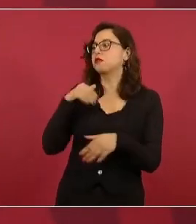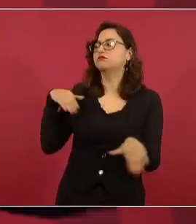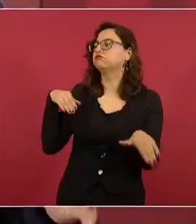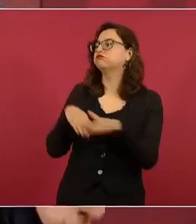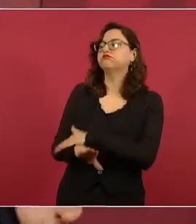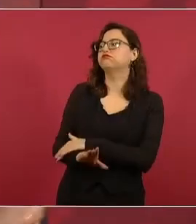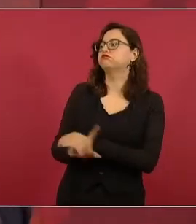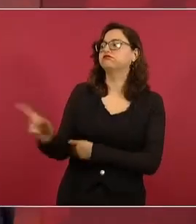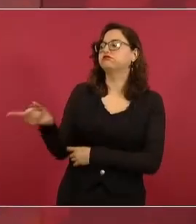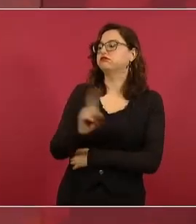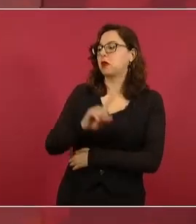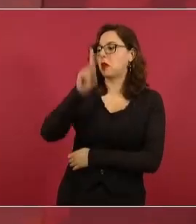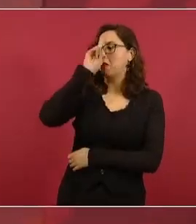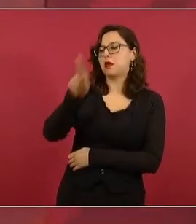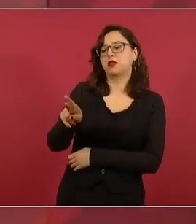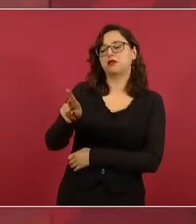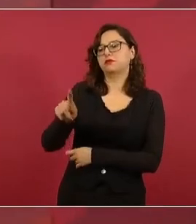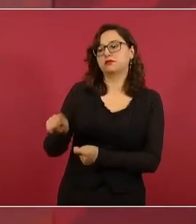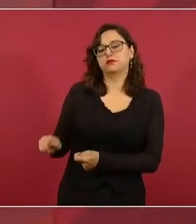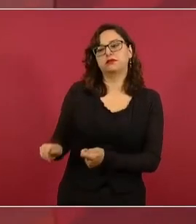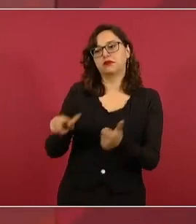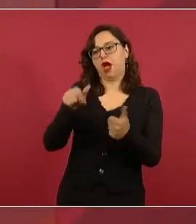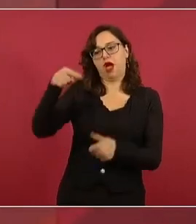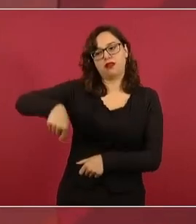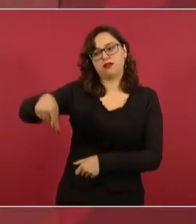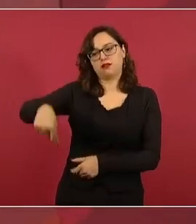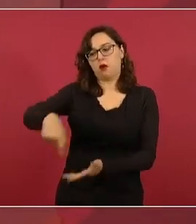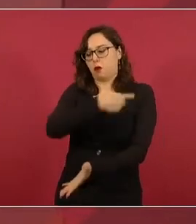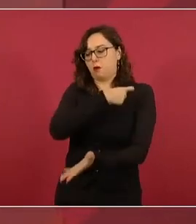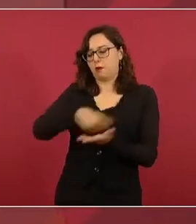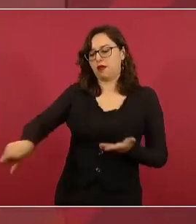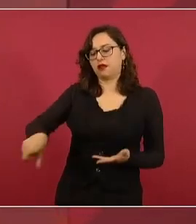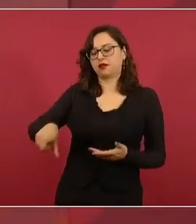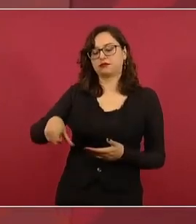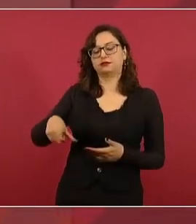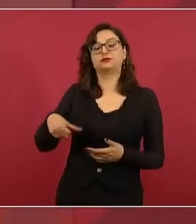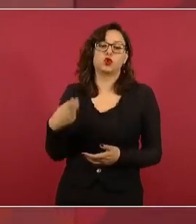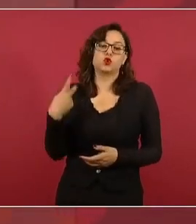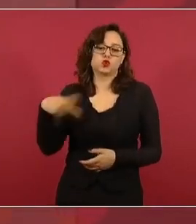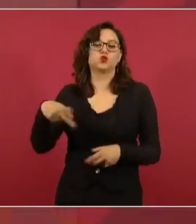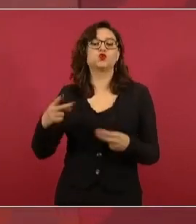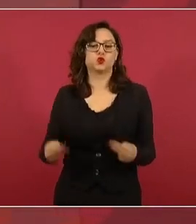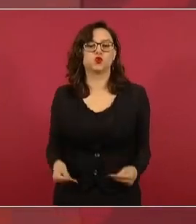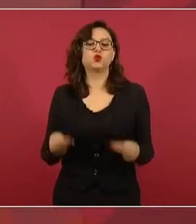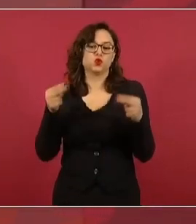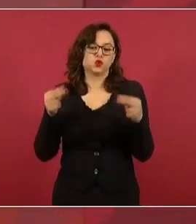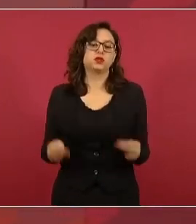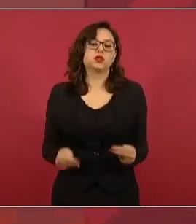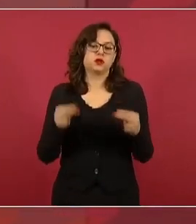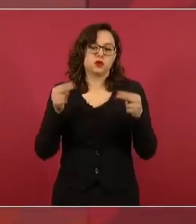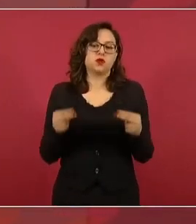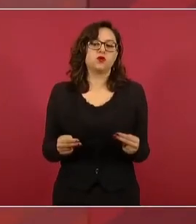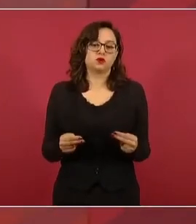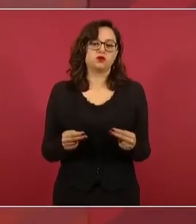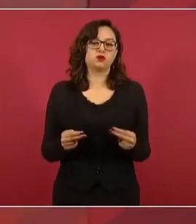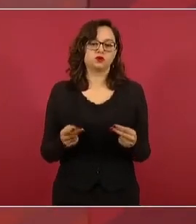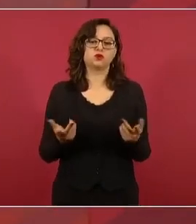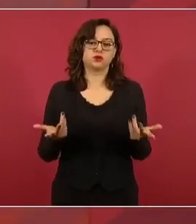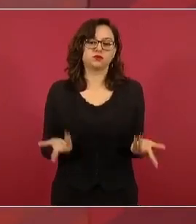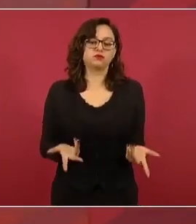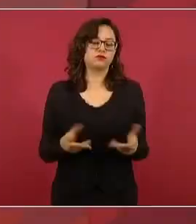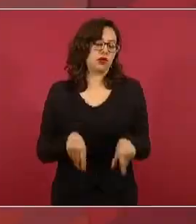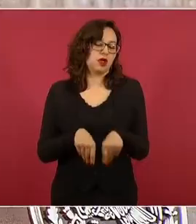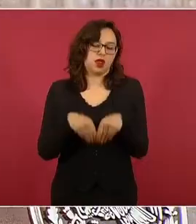para proteger su